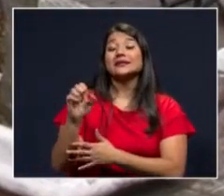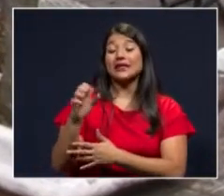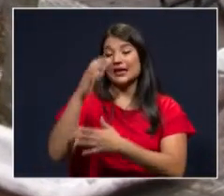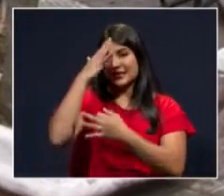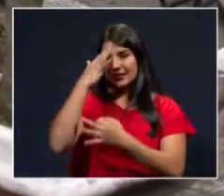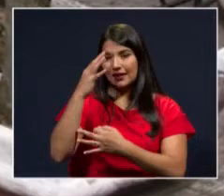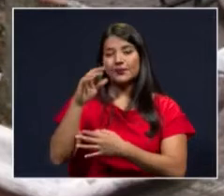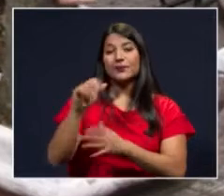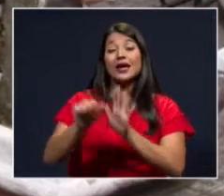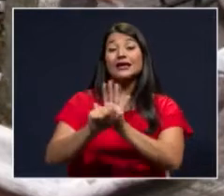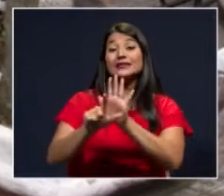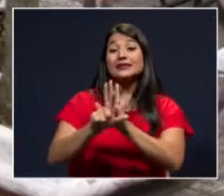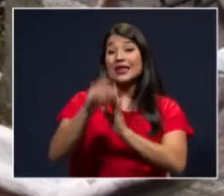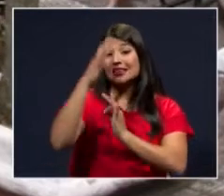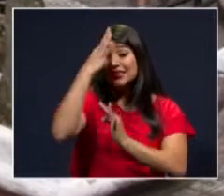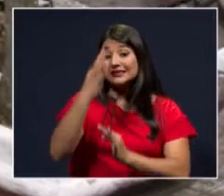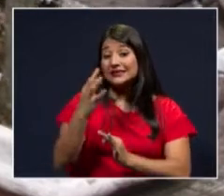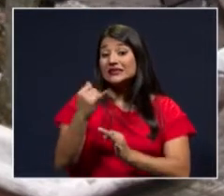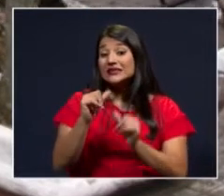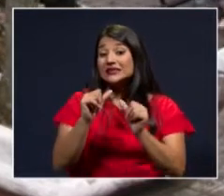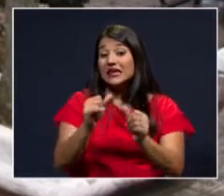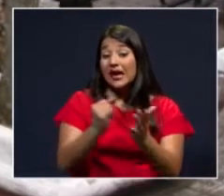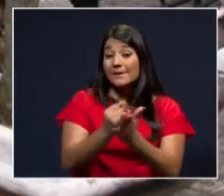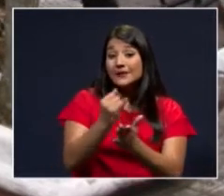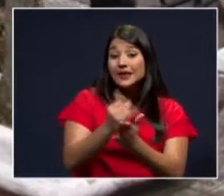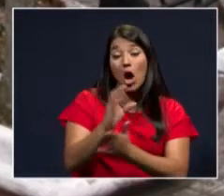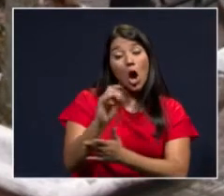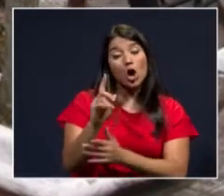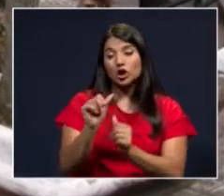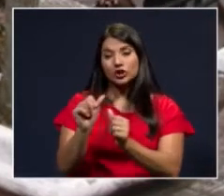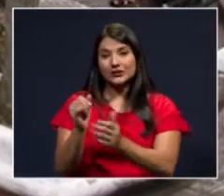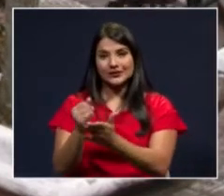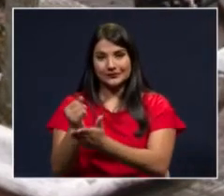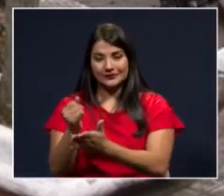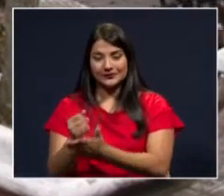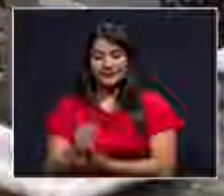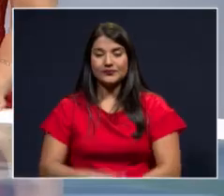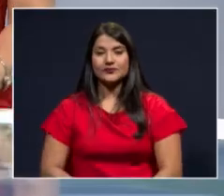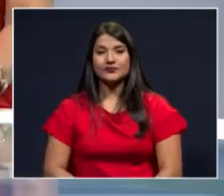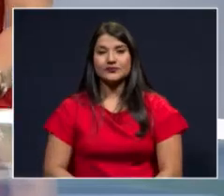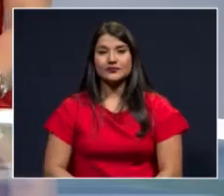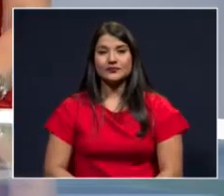defina si se mantiene o no la investigación al Tribunal Supremo de Elecciones.